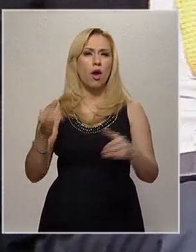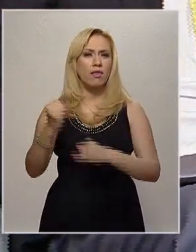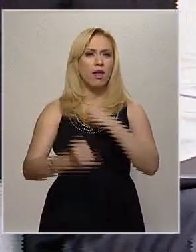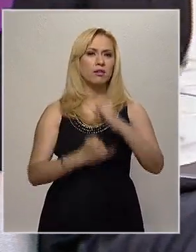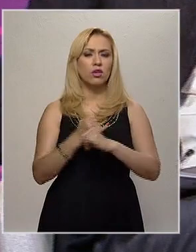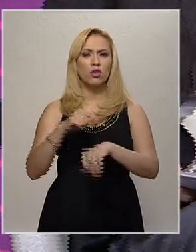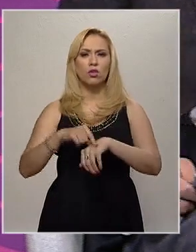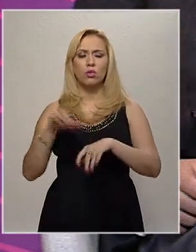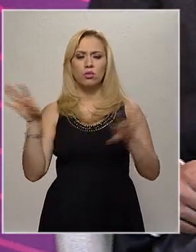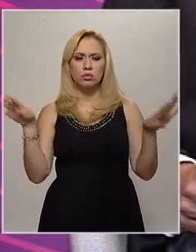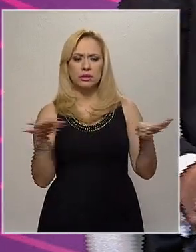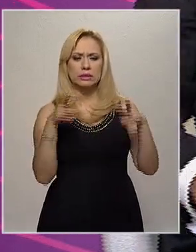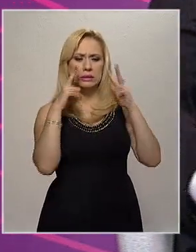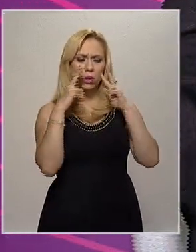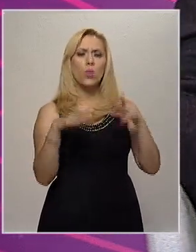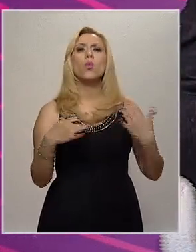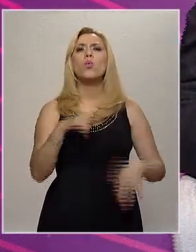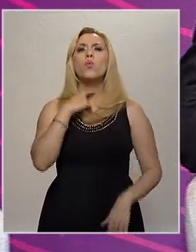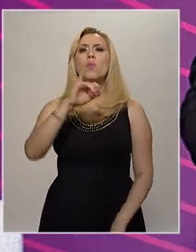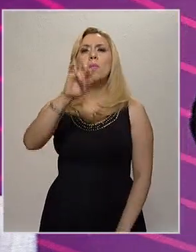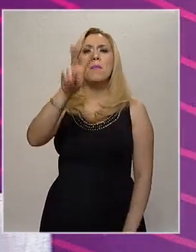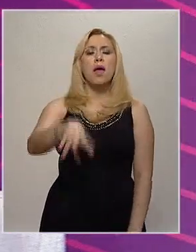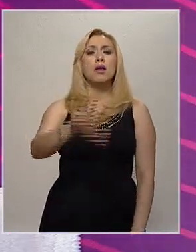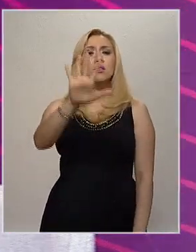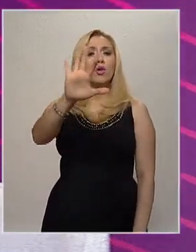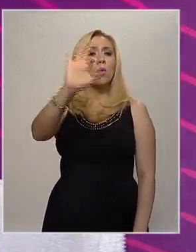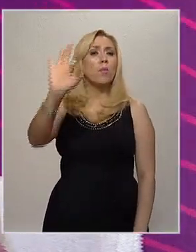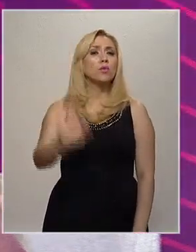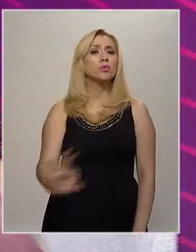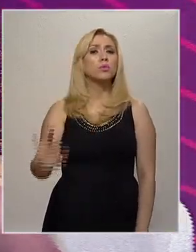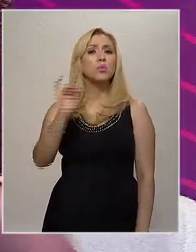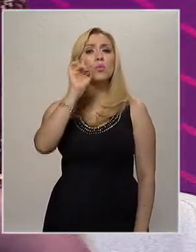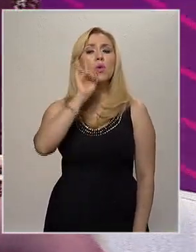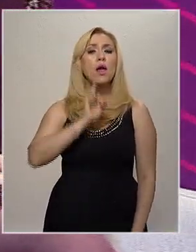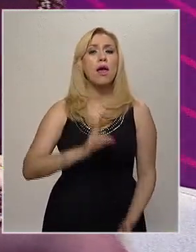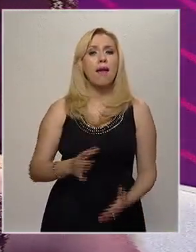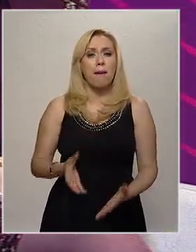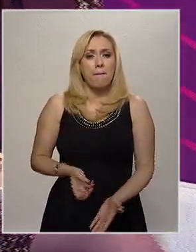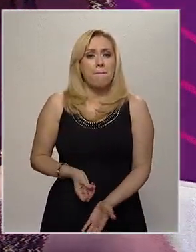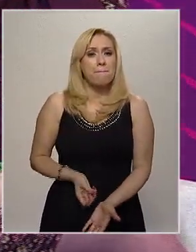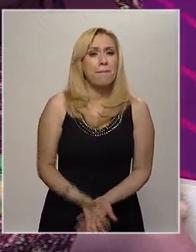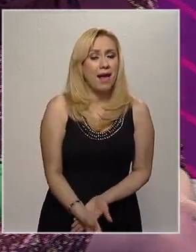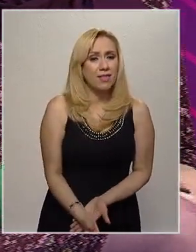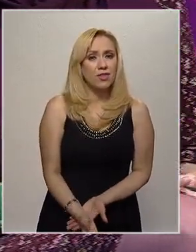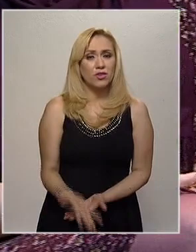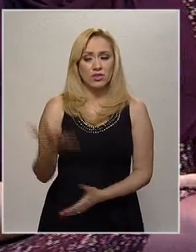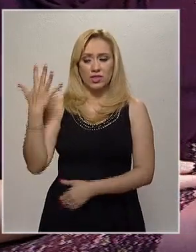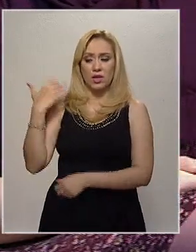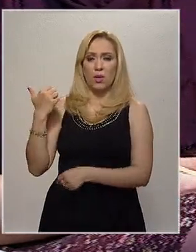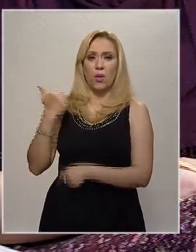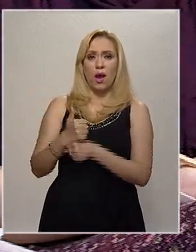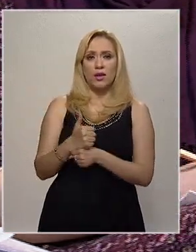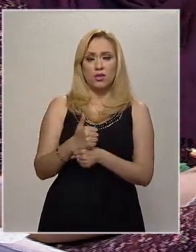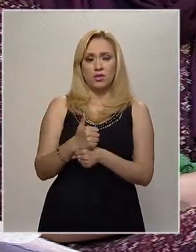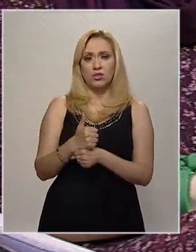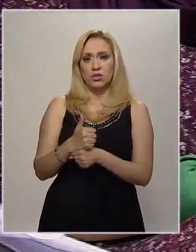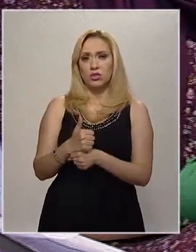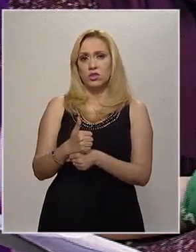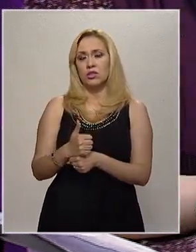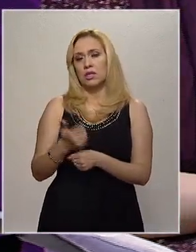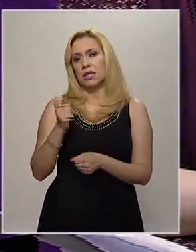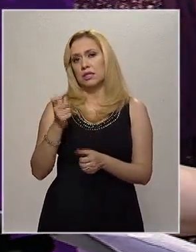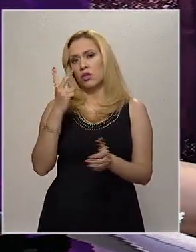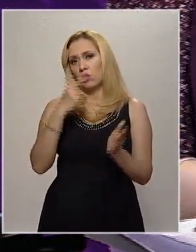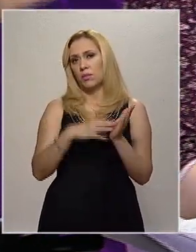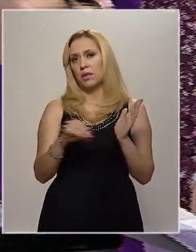ahora cifras muy preocupantes. Decía, 5% de mujeres que tuvieron un parto en los últimos 5 años en la ENDIRE, que fue